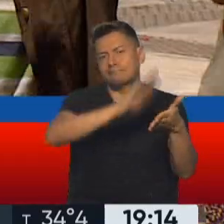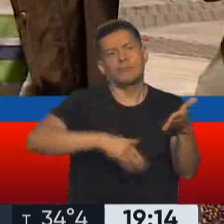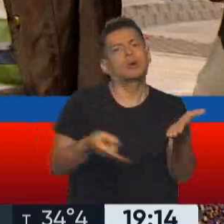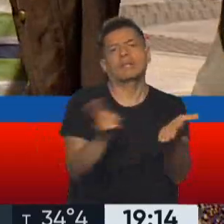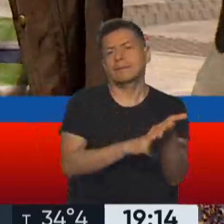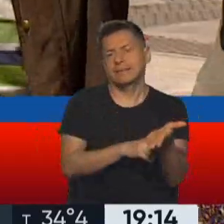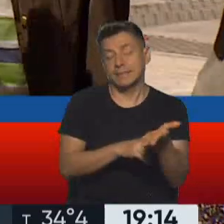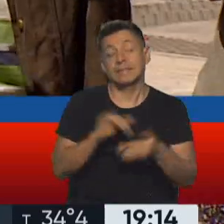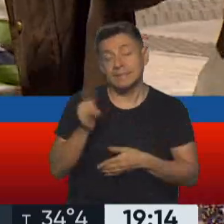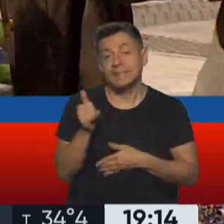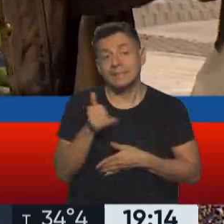volver a pintar el mural